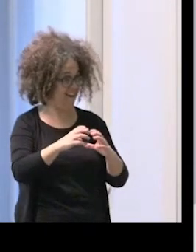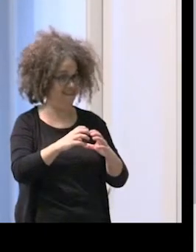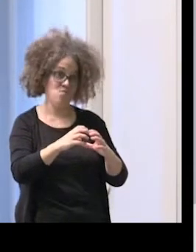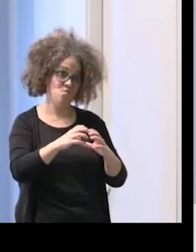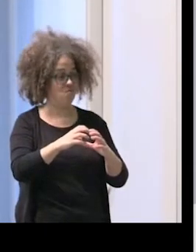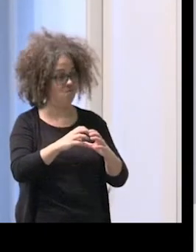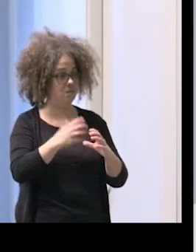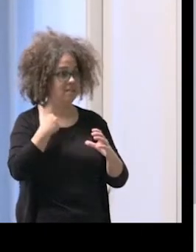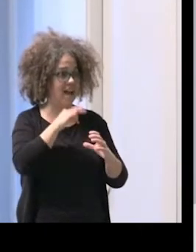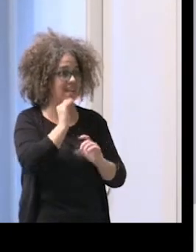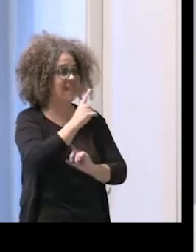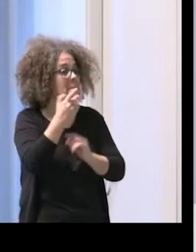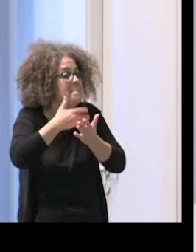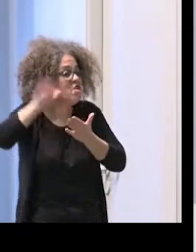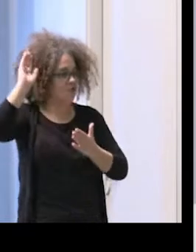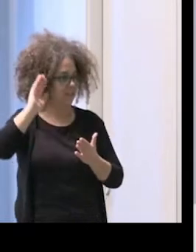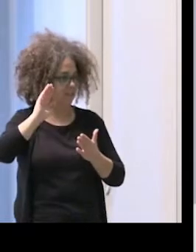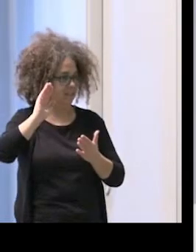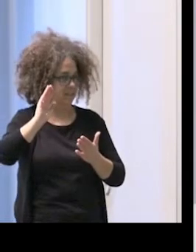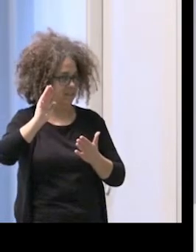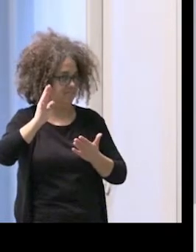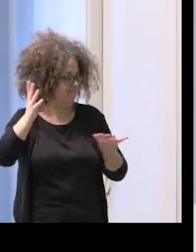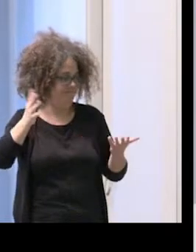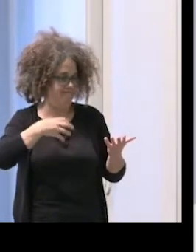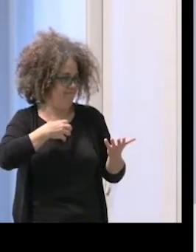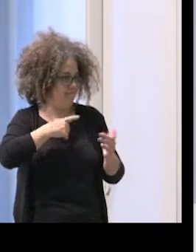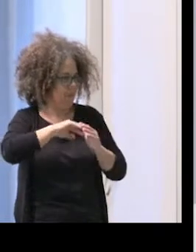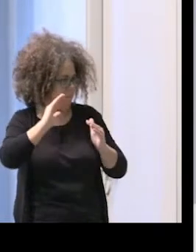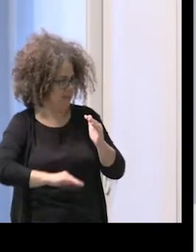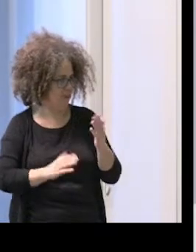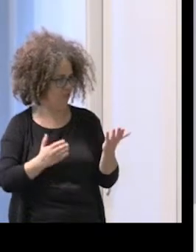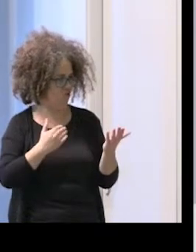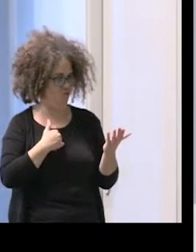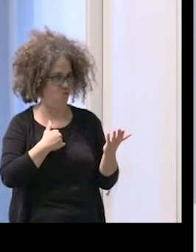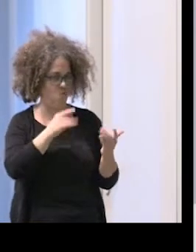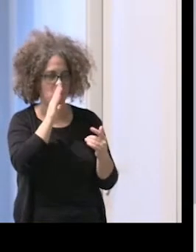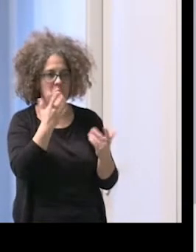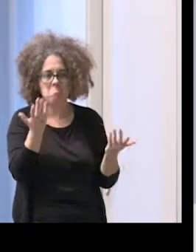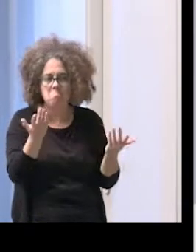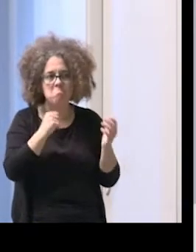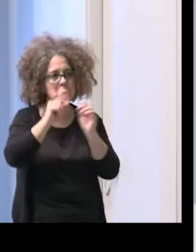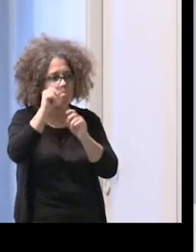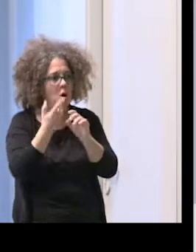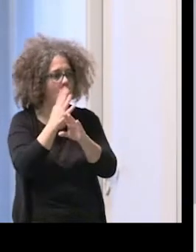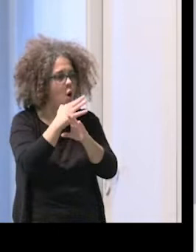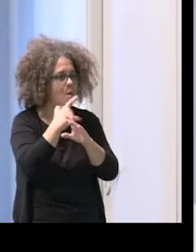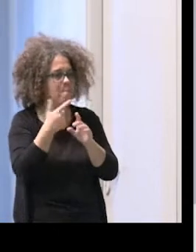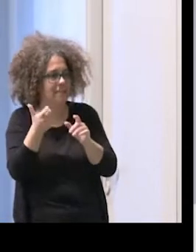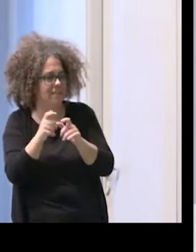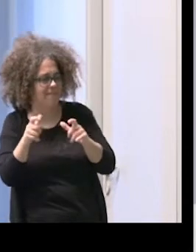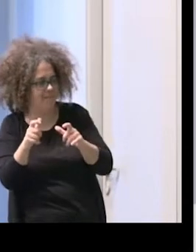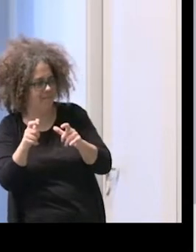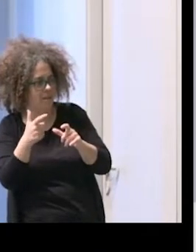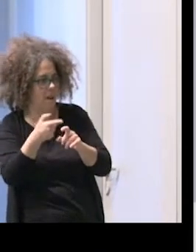son 100 millones de células. Nosotros tenemos que producir un número mucho más modesto, mucho más accesible desde el punto de